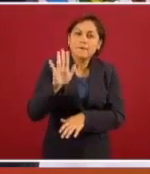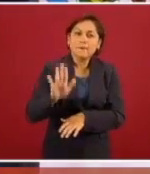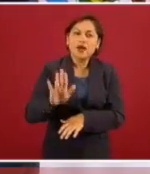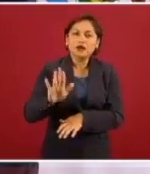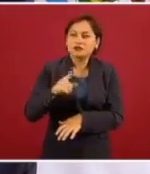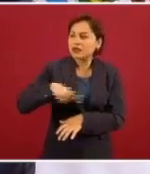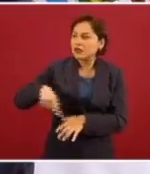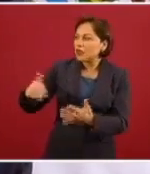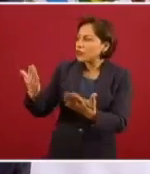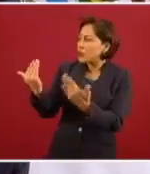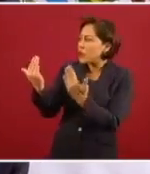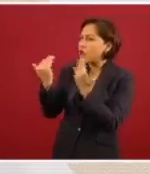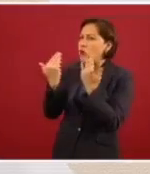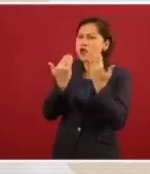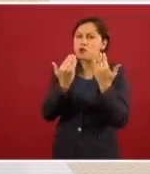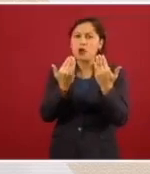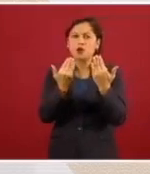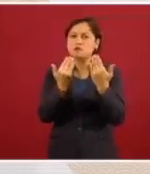no duden,